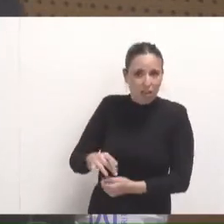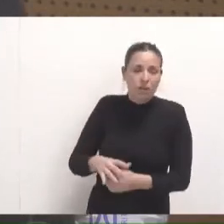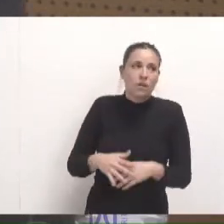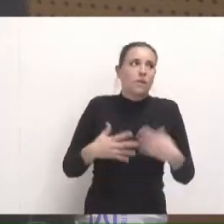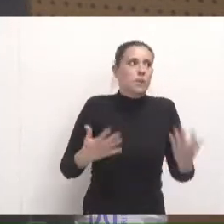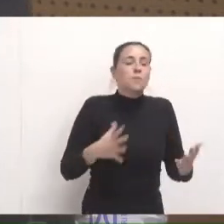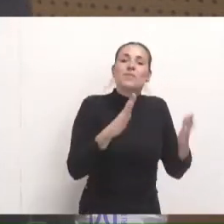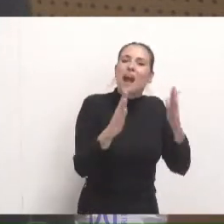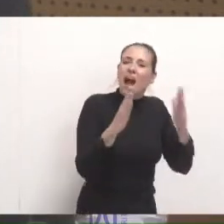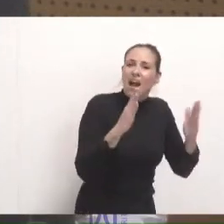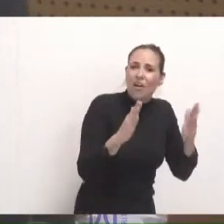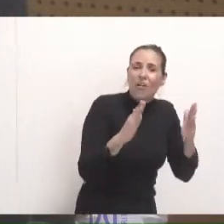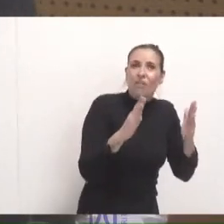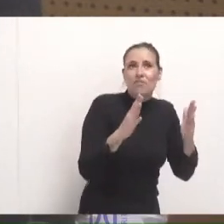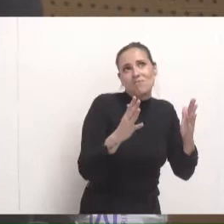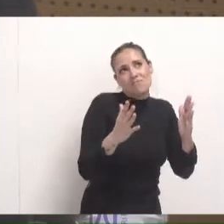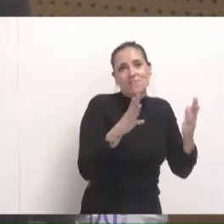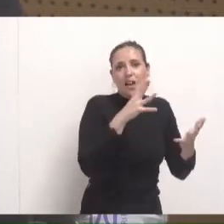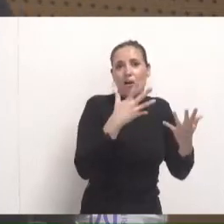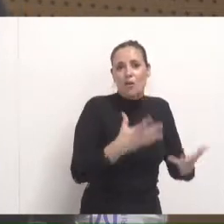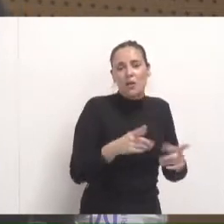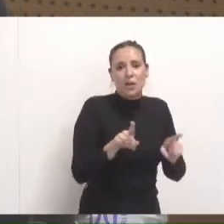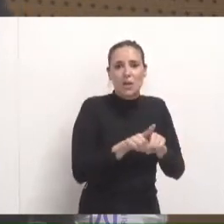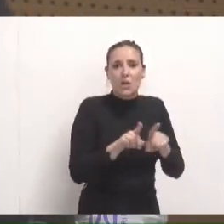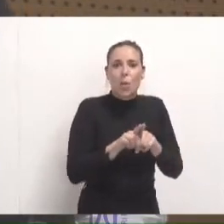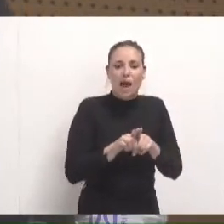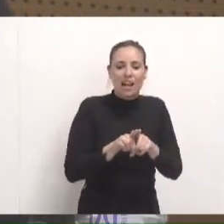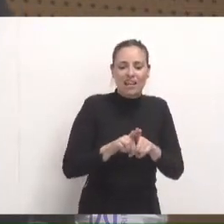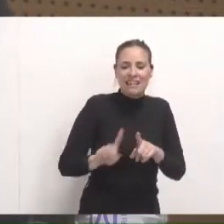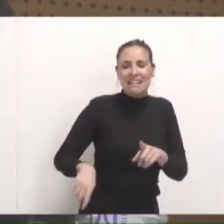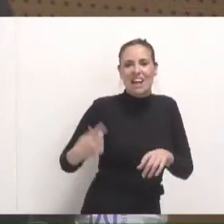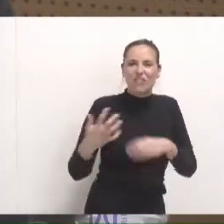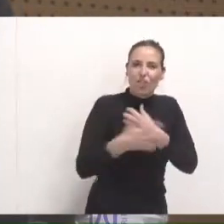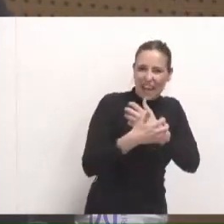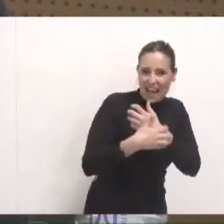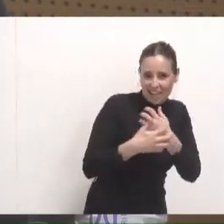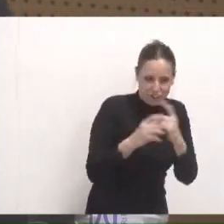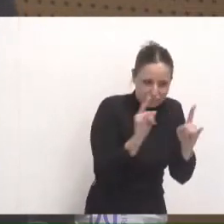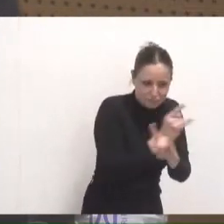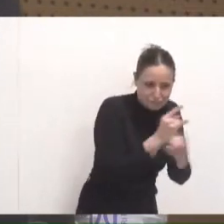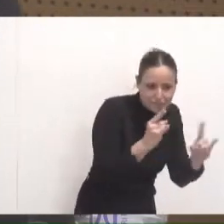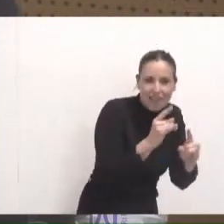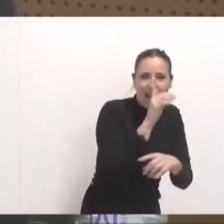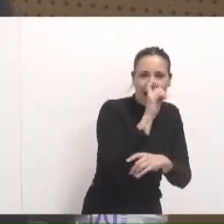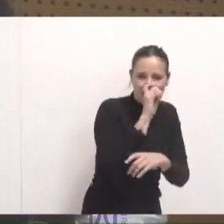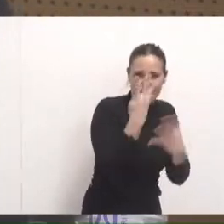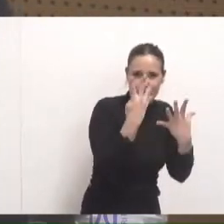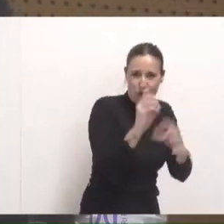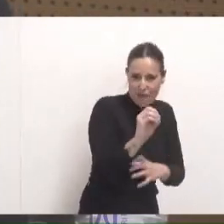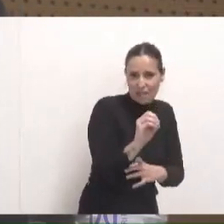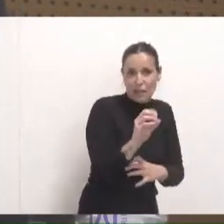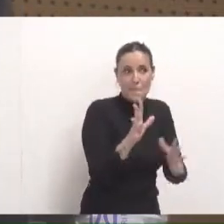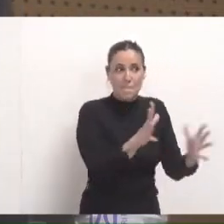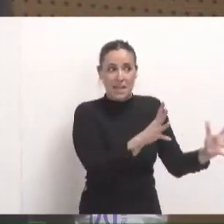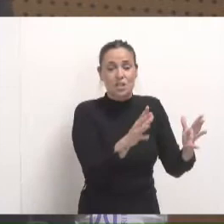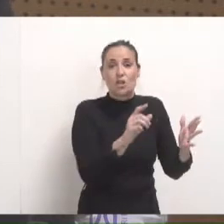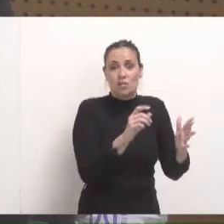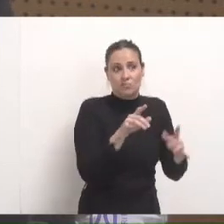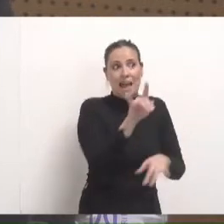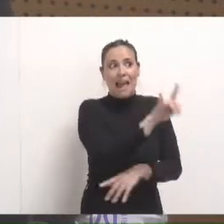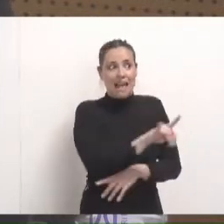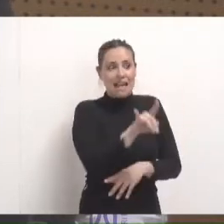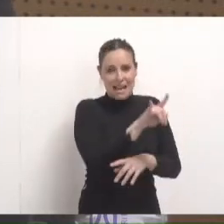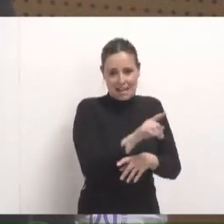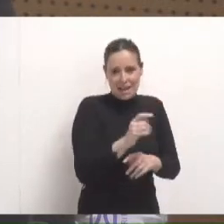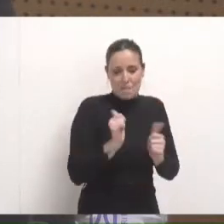los primeros rodales que empezaron a aparecer de rabo de gato, pues qué sé yo, en los años 90, ¿no?, en algunos puntos de Canarias. Y mire por dónde vaya